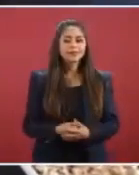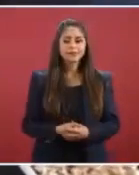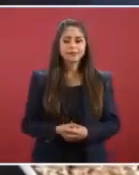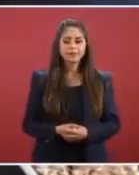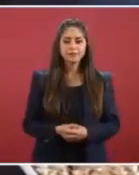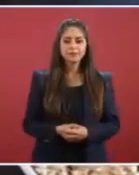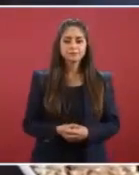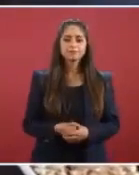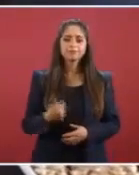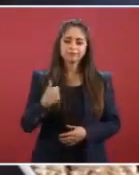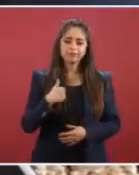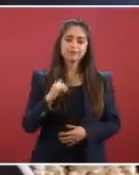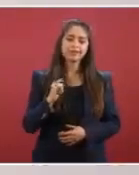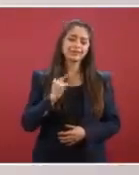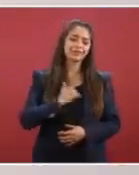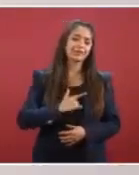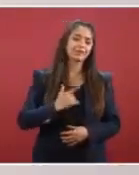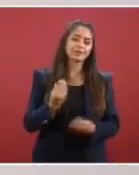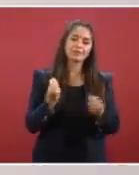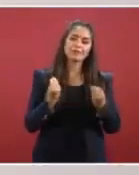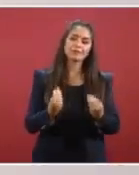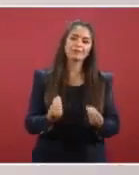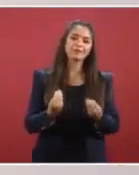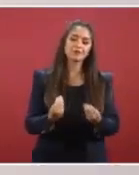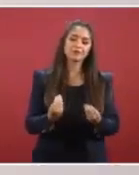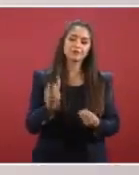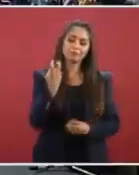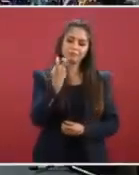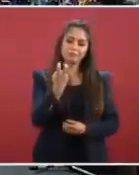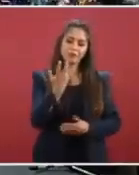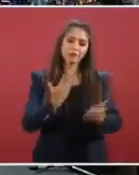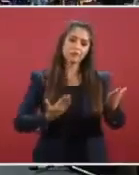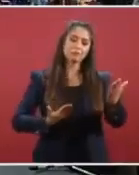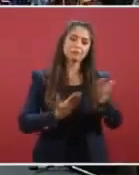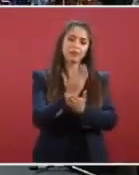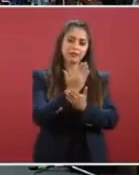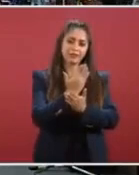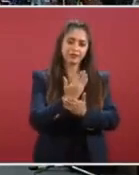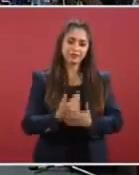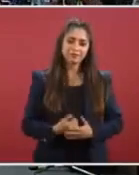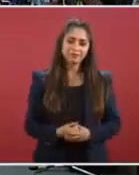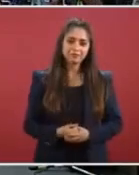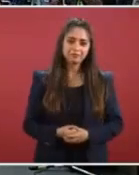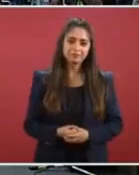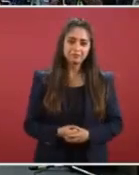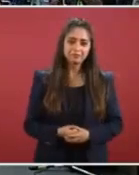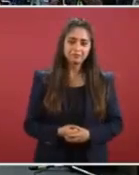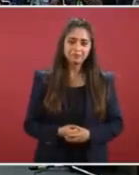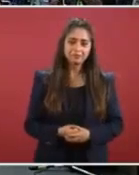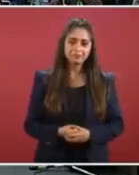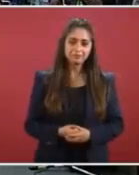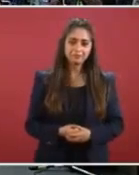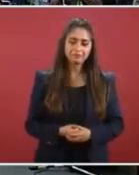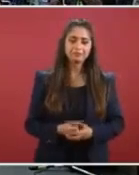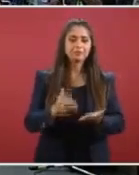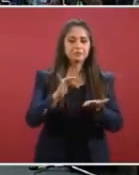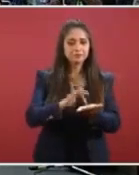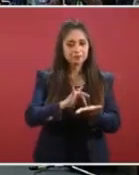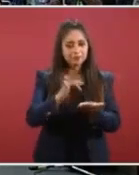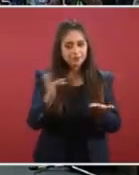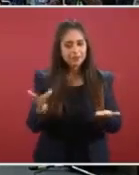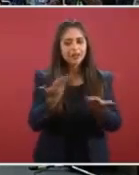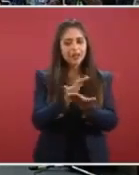me gustó mucho el resultado. Pero agradecerles a todas, a todos